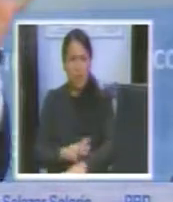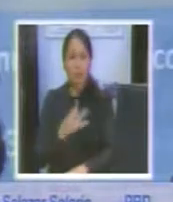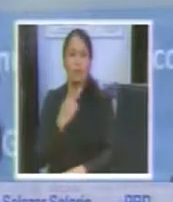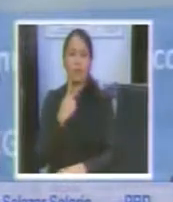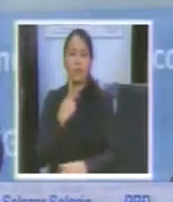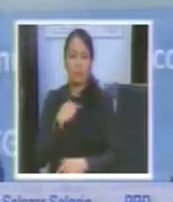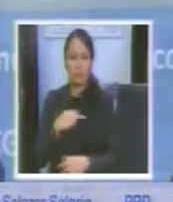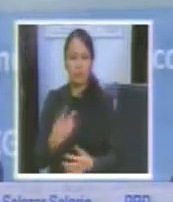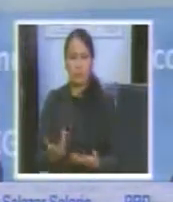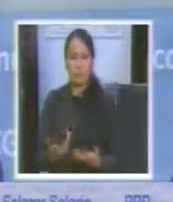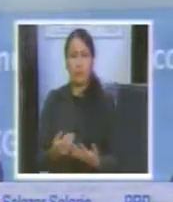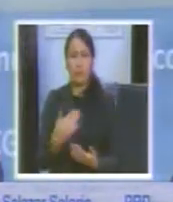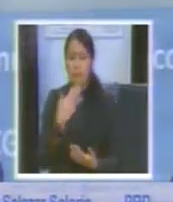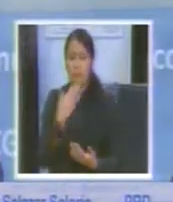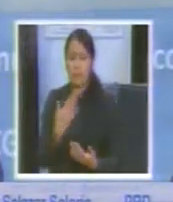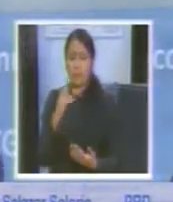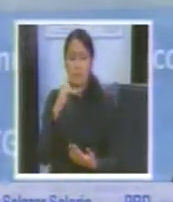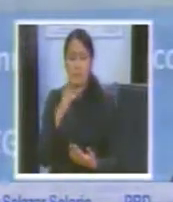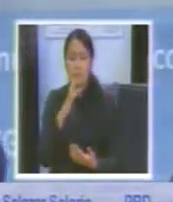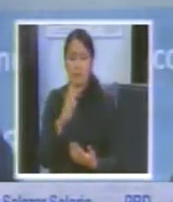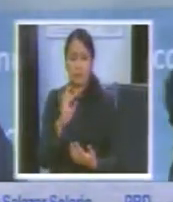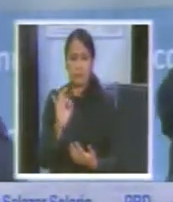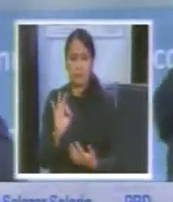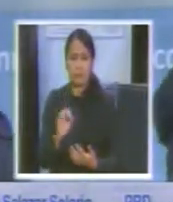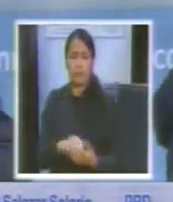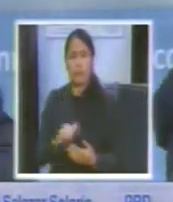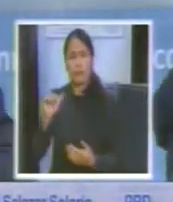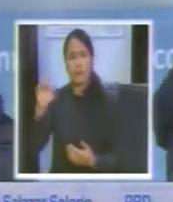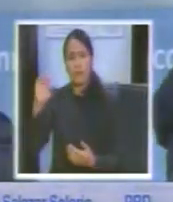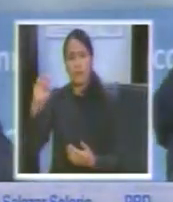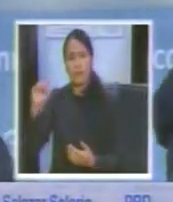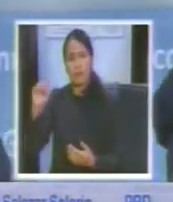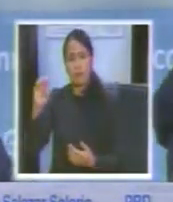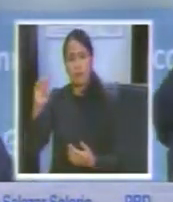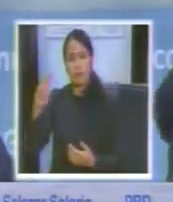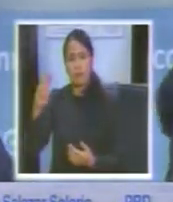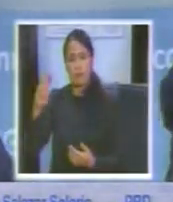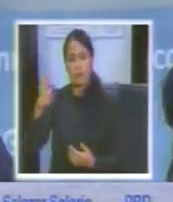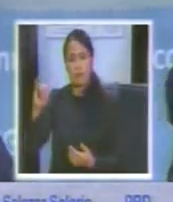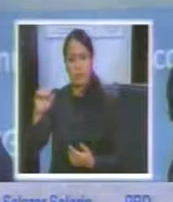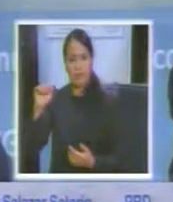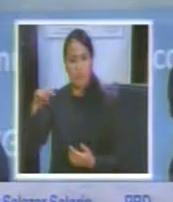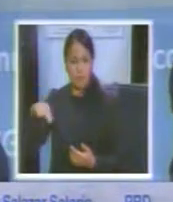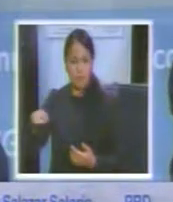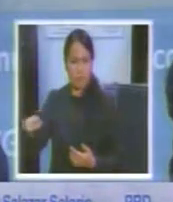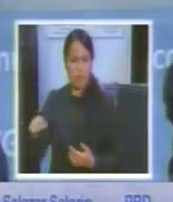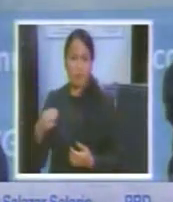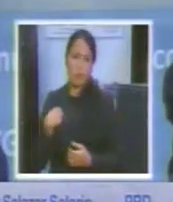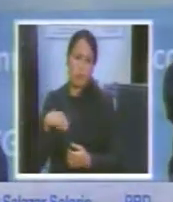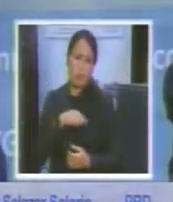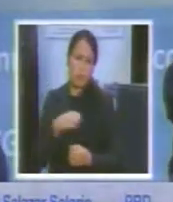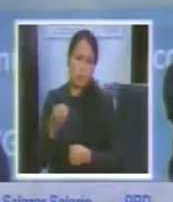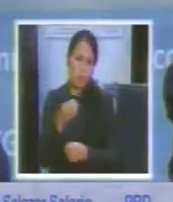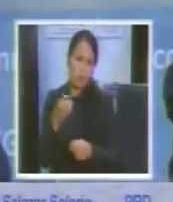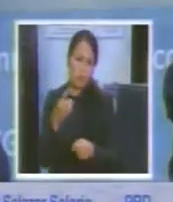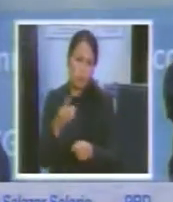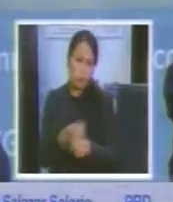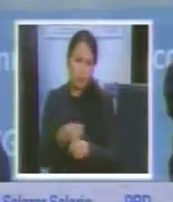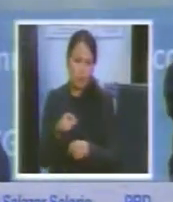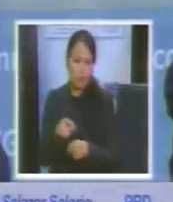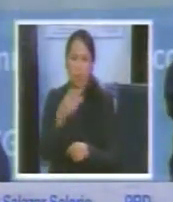Vean qué bien lo maneja. En el caso de Azerbaiyán, tuvimos la oportunidad de platicar con el Ministerio de